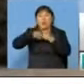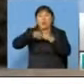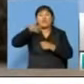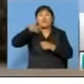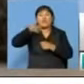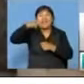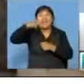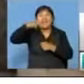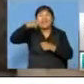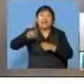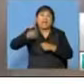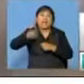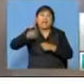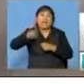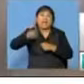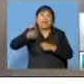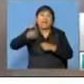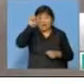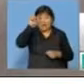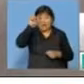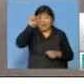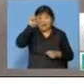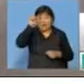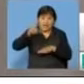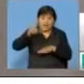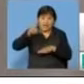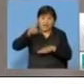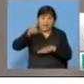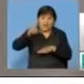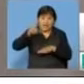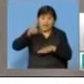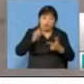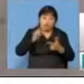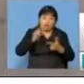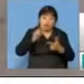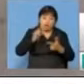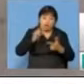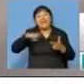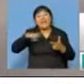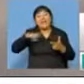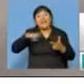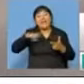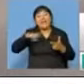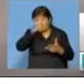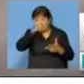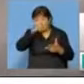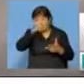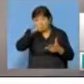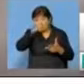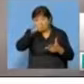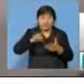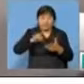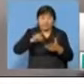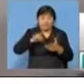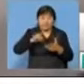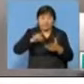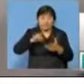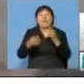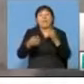también el INTA va a participar, igual que las cámaras de productores de la provincia. Se van a realizar todas